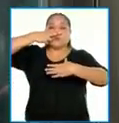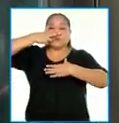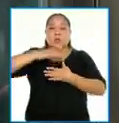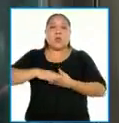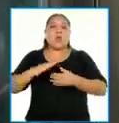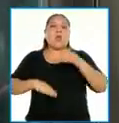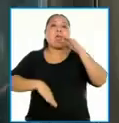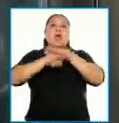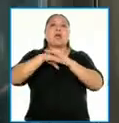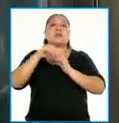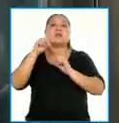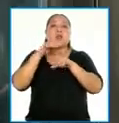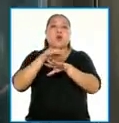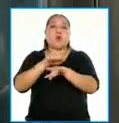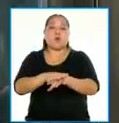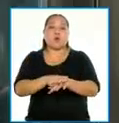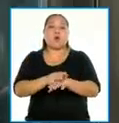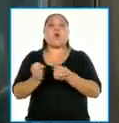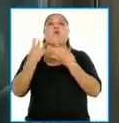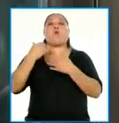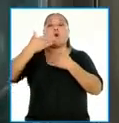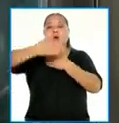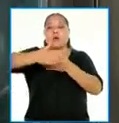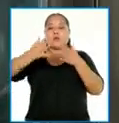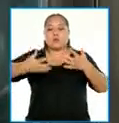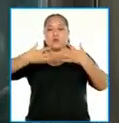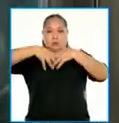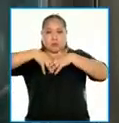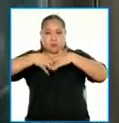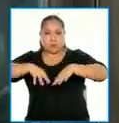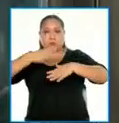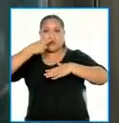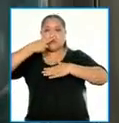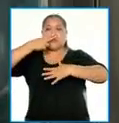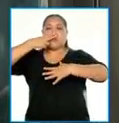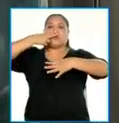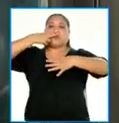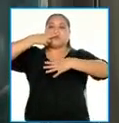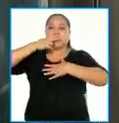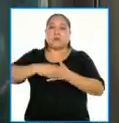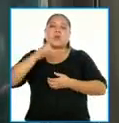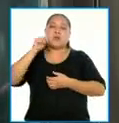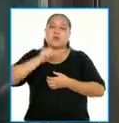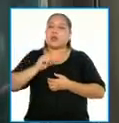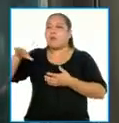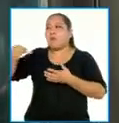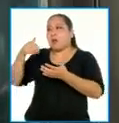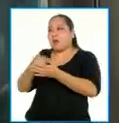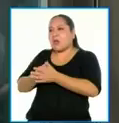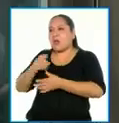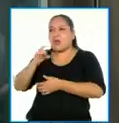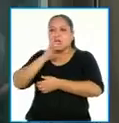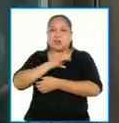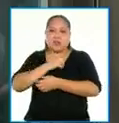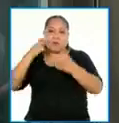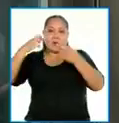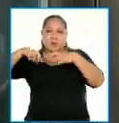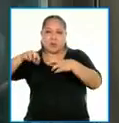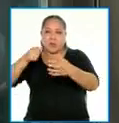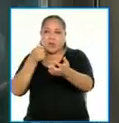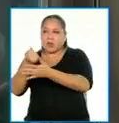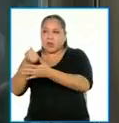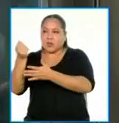hasta julio, ¿cuántas plantas de oxígeno se piensan establecer? Porque si bien es cierto, puede llegar de Chile, puede permitir que se importe